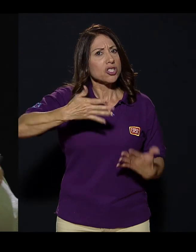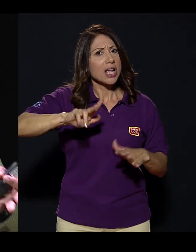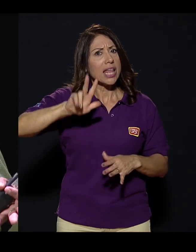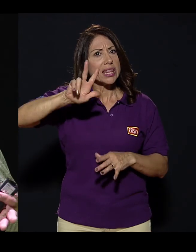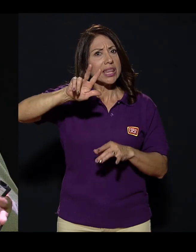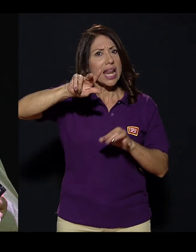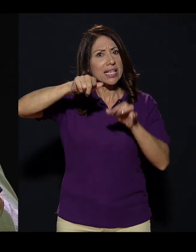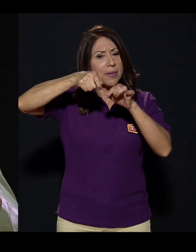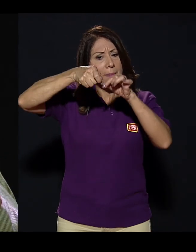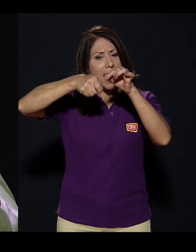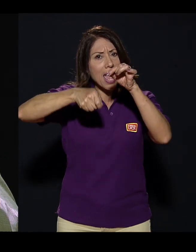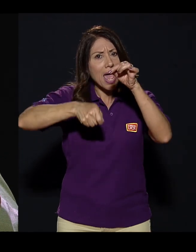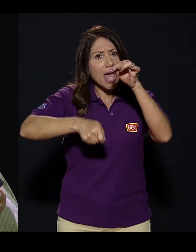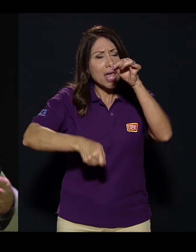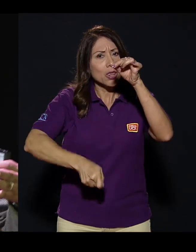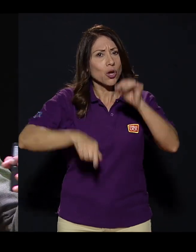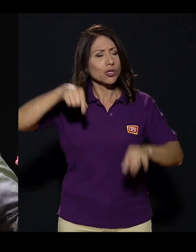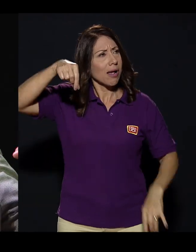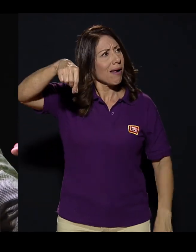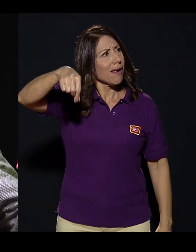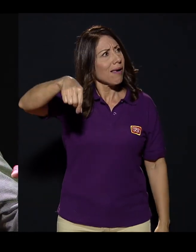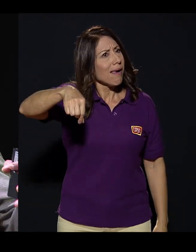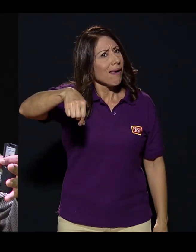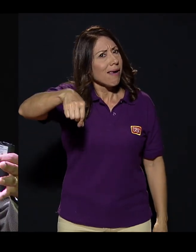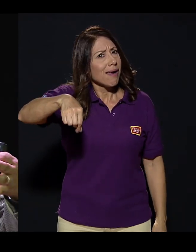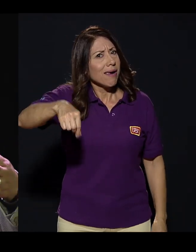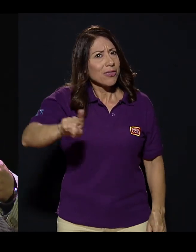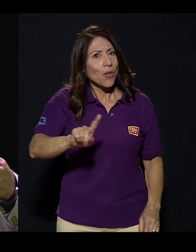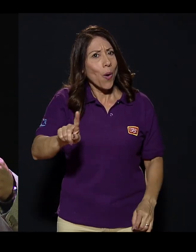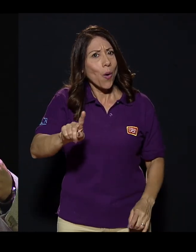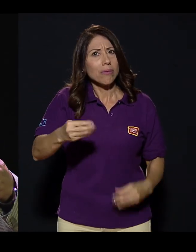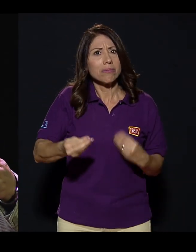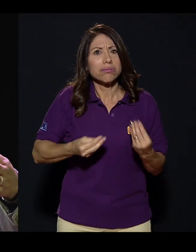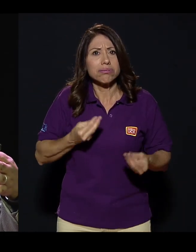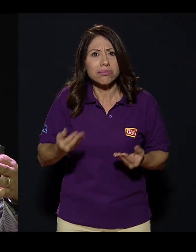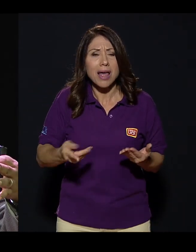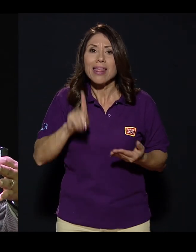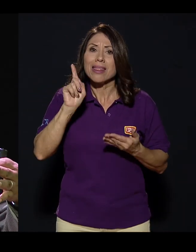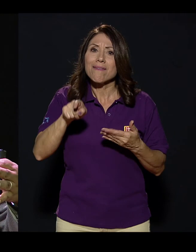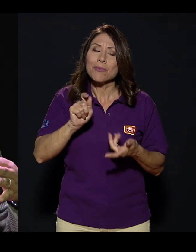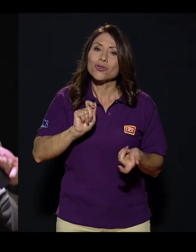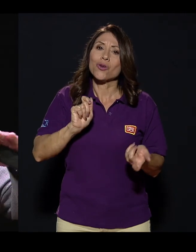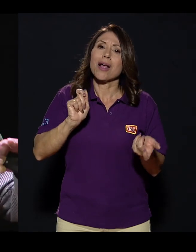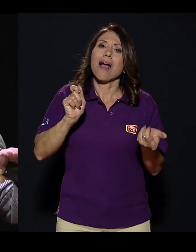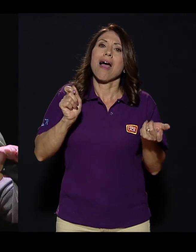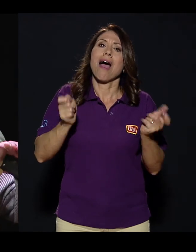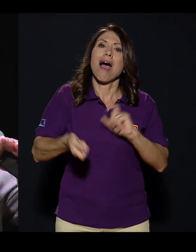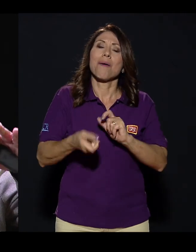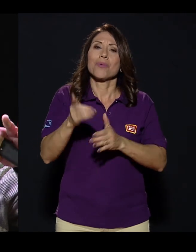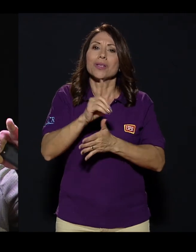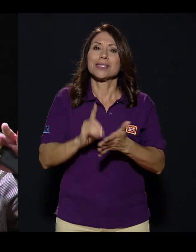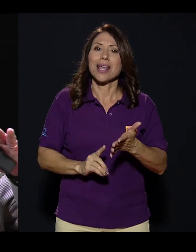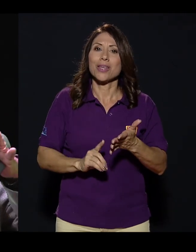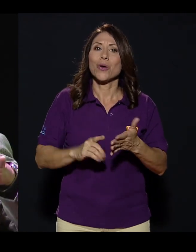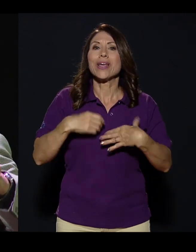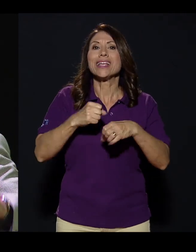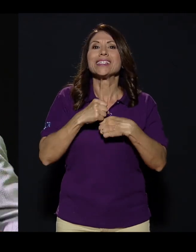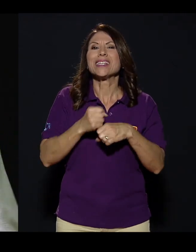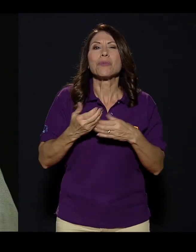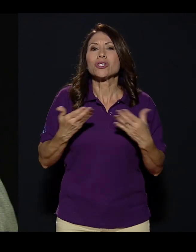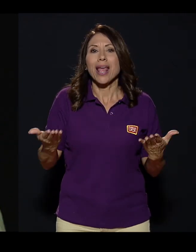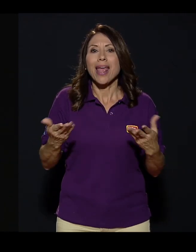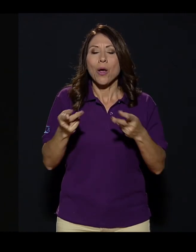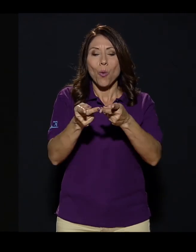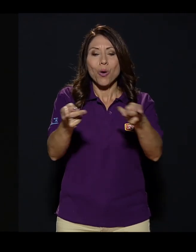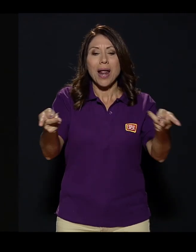piscina flotante. No estaba amarrada al suelo, no estaba estructuralmente, era una piscina flotante sobre pilotes. Y